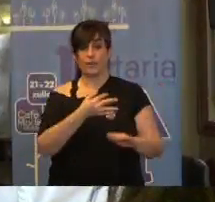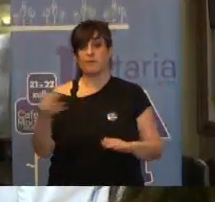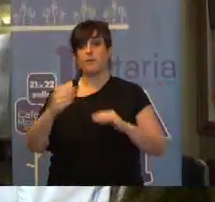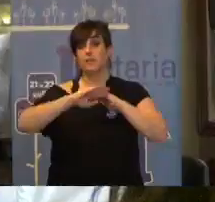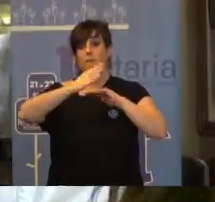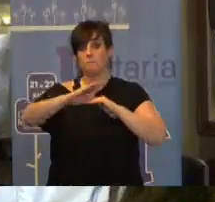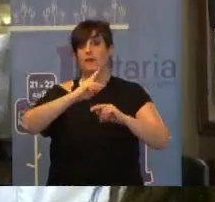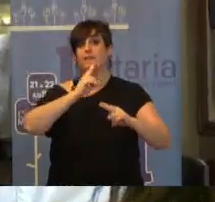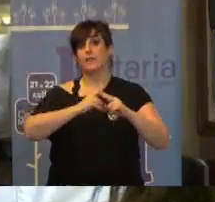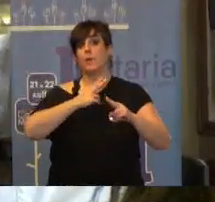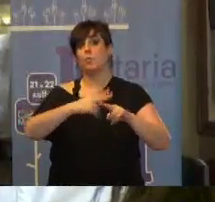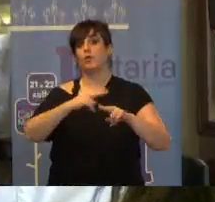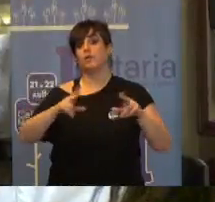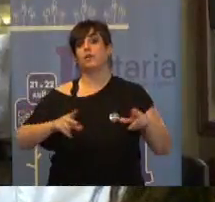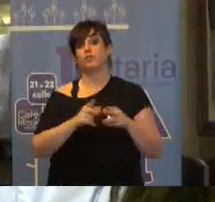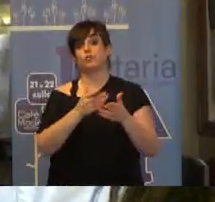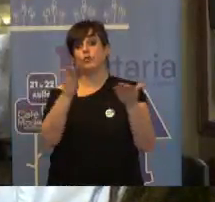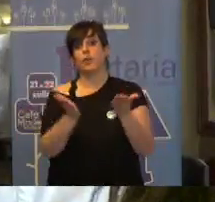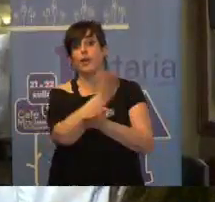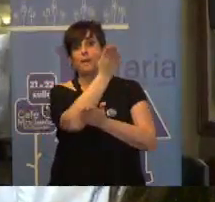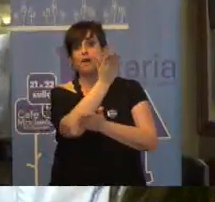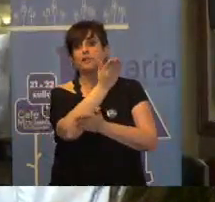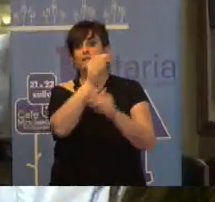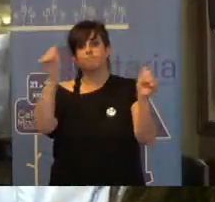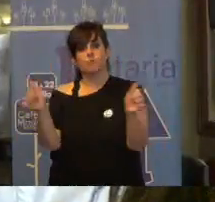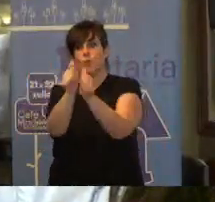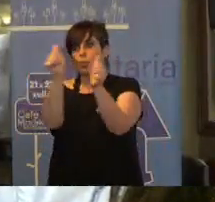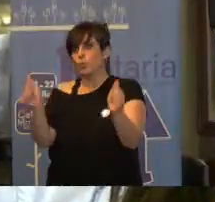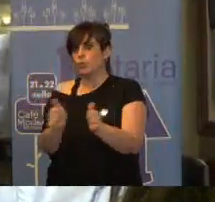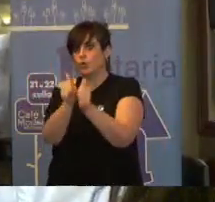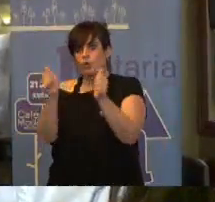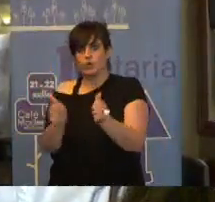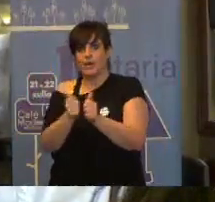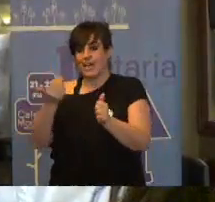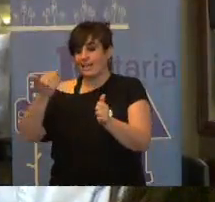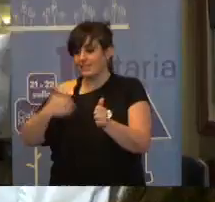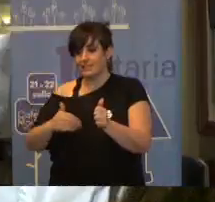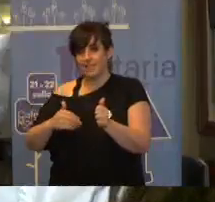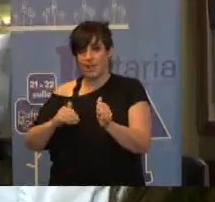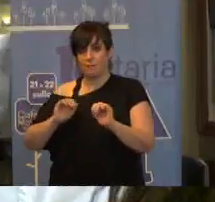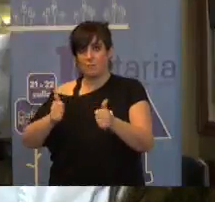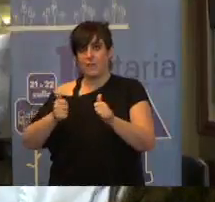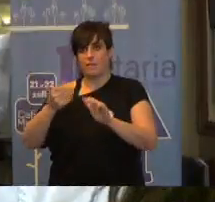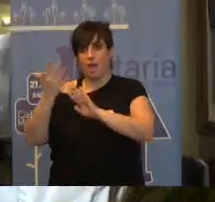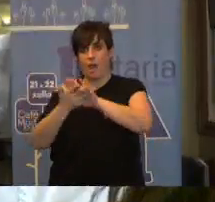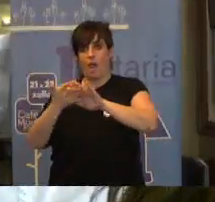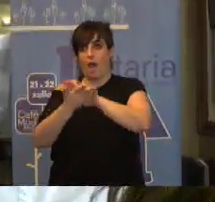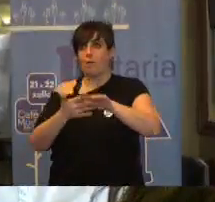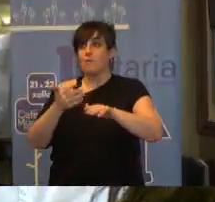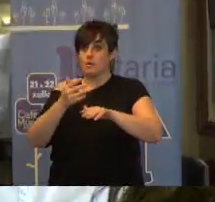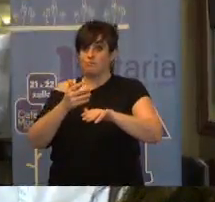Social, xa nesas primeiras xuntanzas se falou precisamente de manter ese contacto